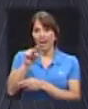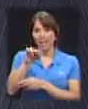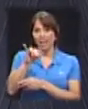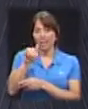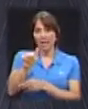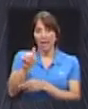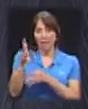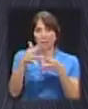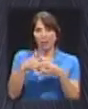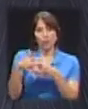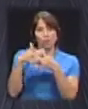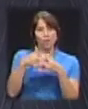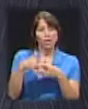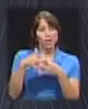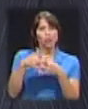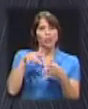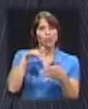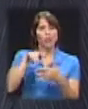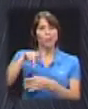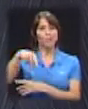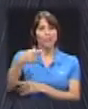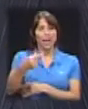¿verdad?